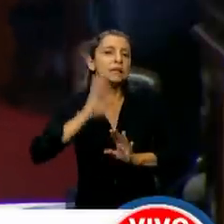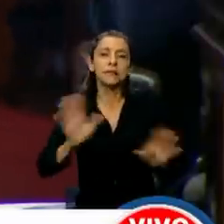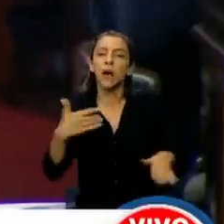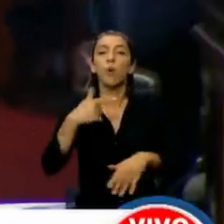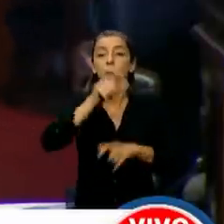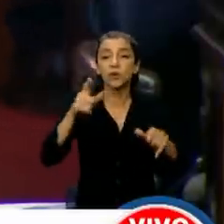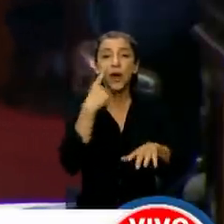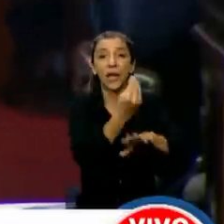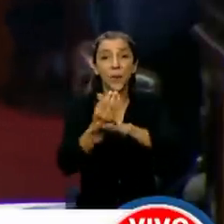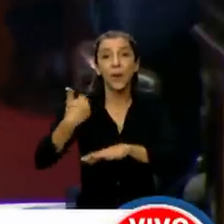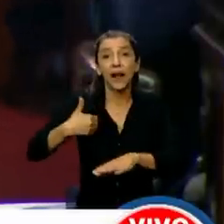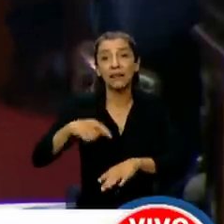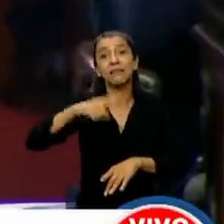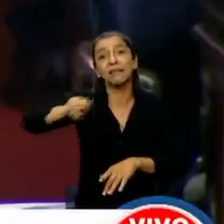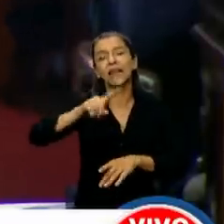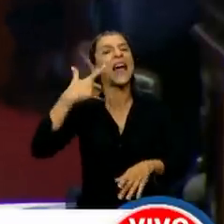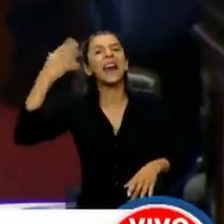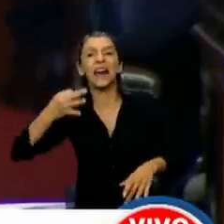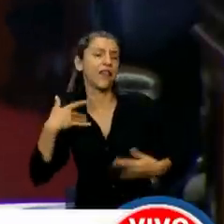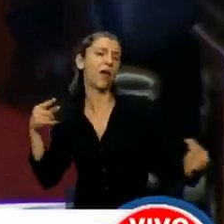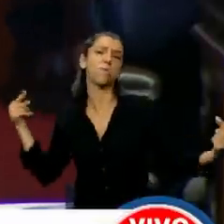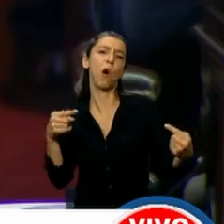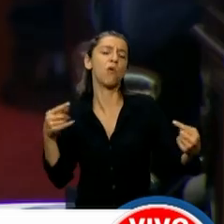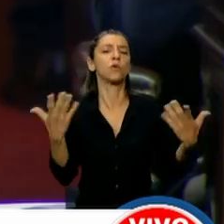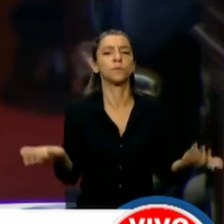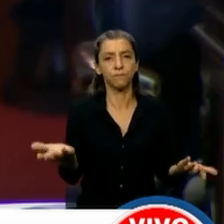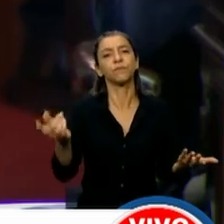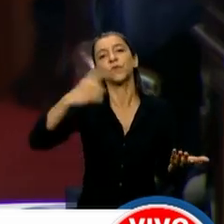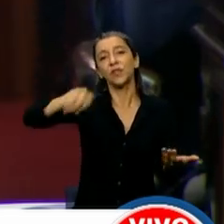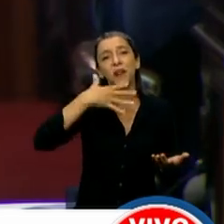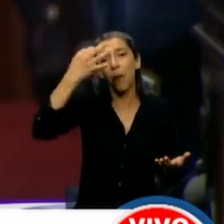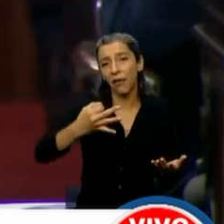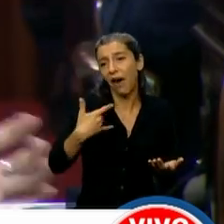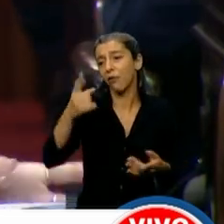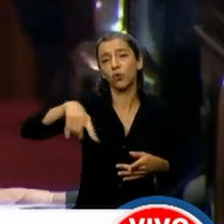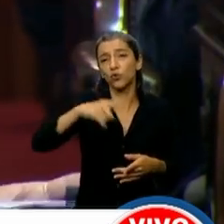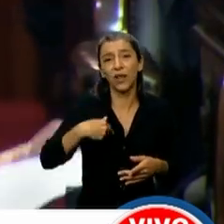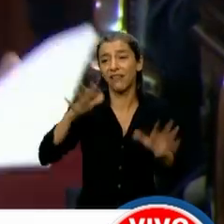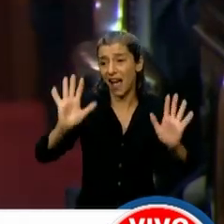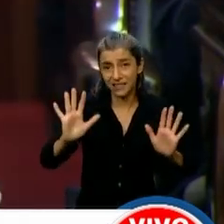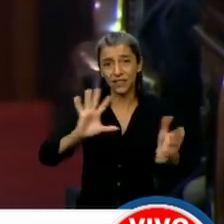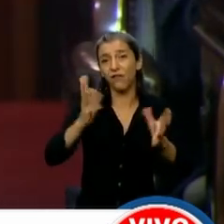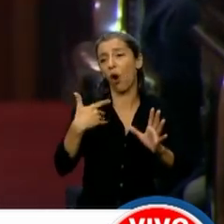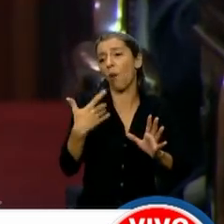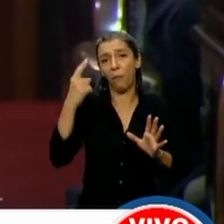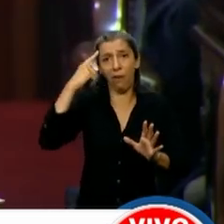realidad paralela que ustedes plantean si estuviera sentado en esta banca rechazaría muchas gracias señor presidente